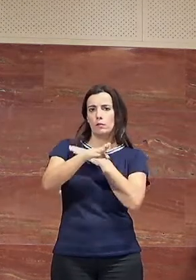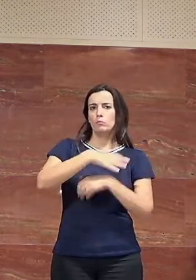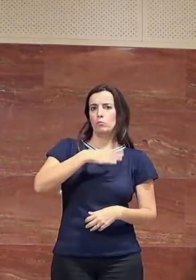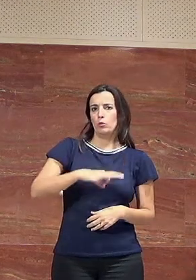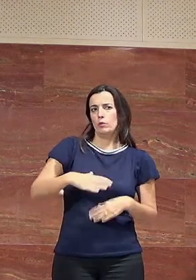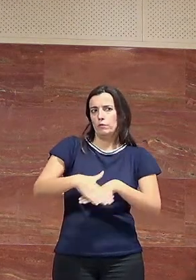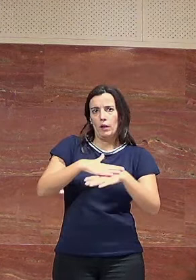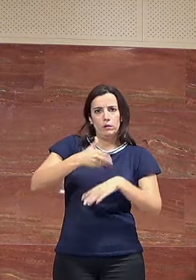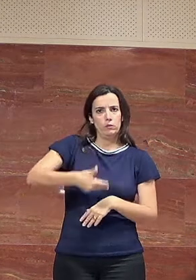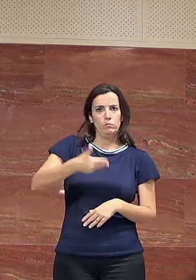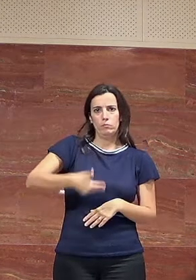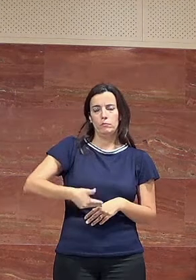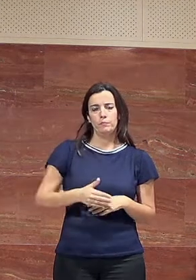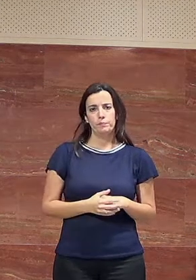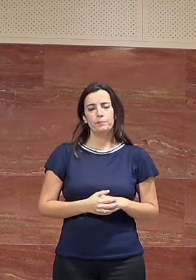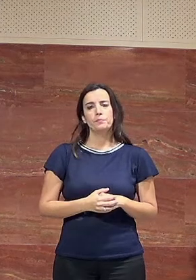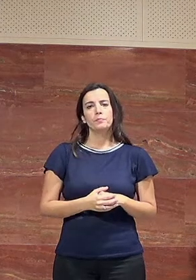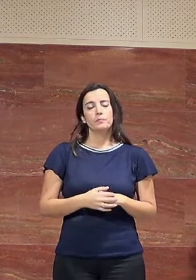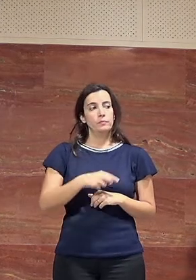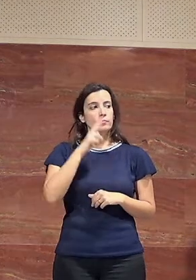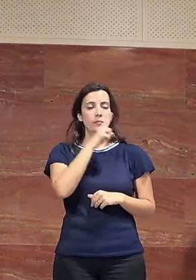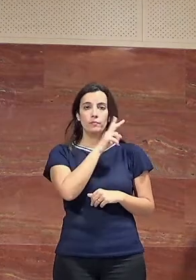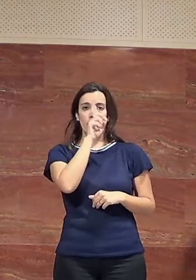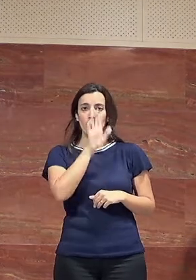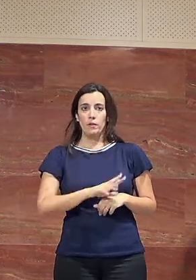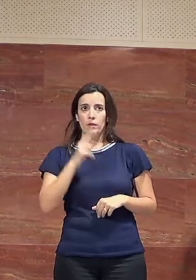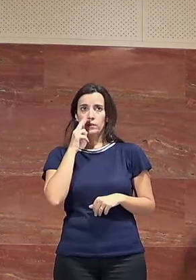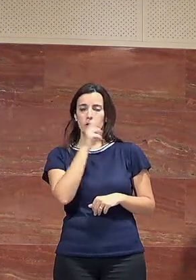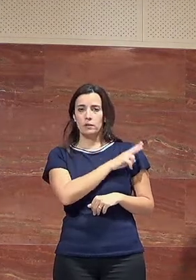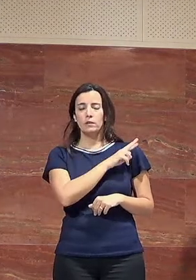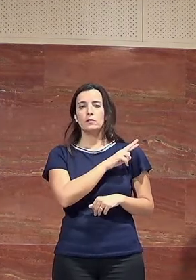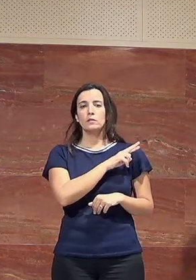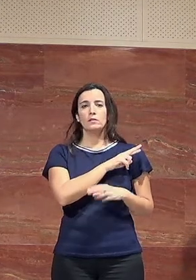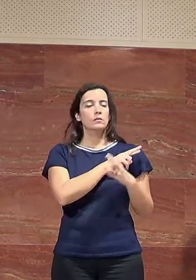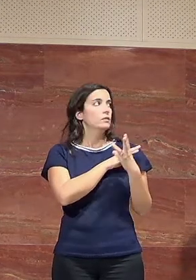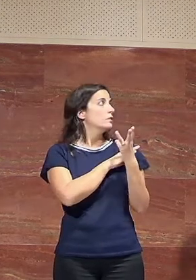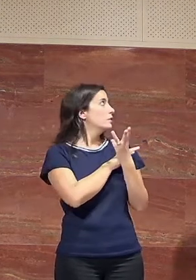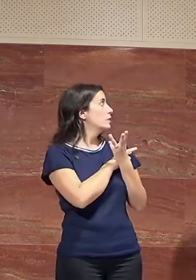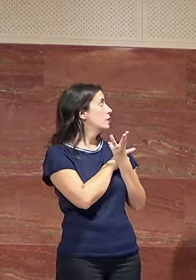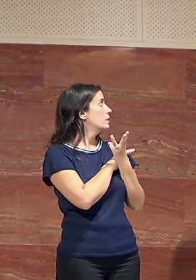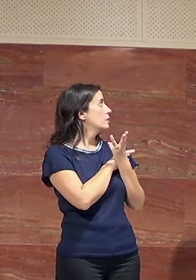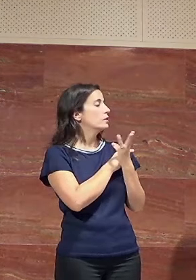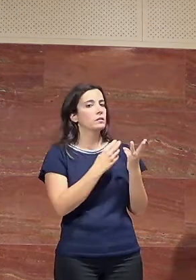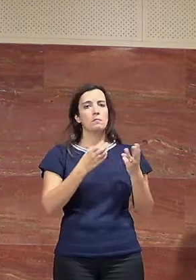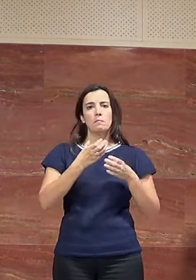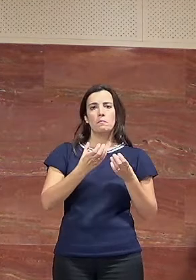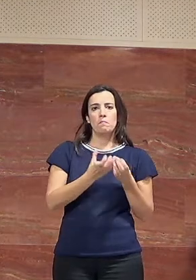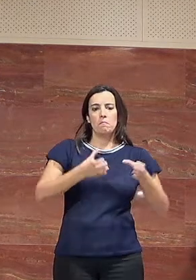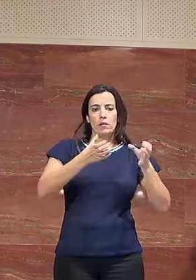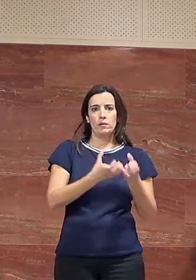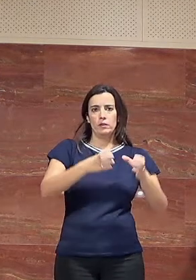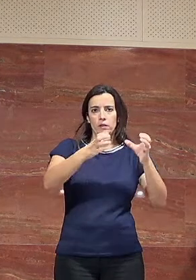cualquier espacio de la ciudad. Ahí se ven unas imágenes en las que, con 3 macetas que no llegan a cerrar totalmente la sección de la